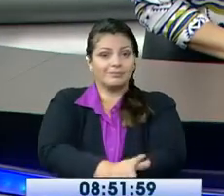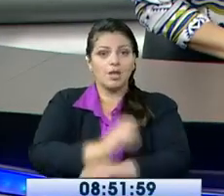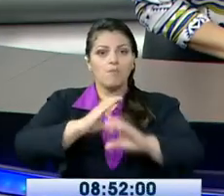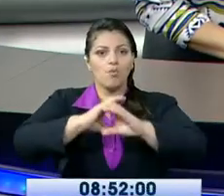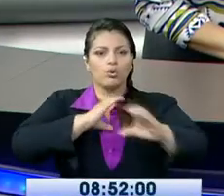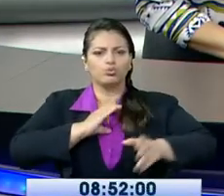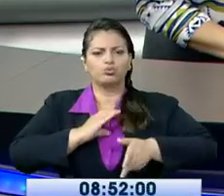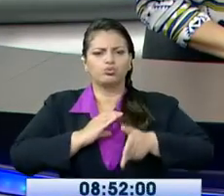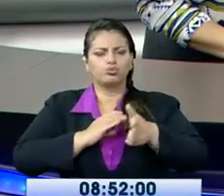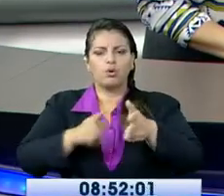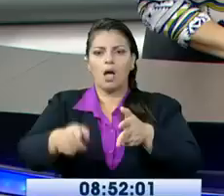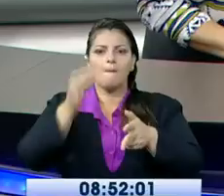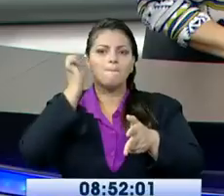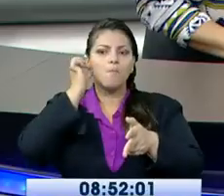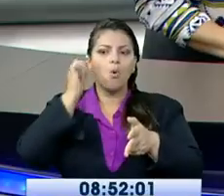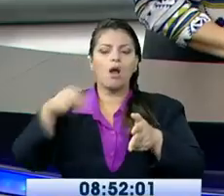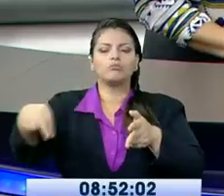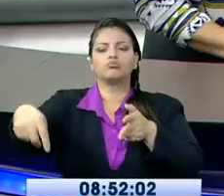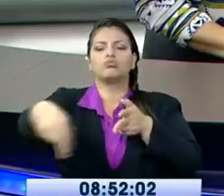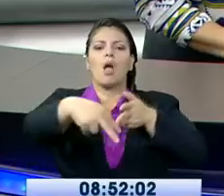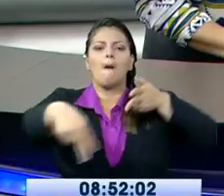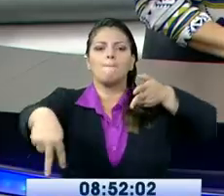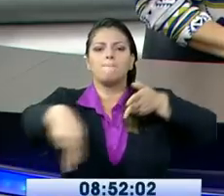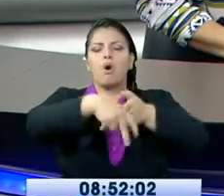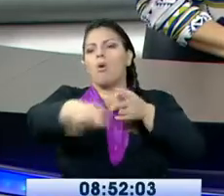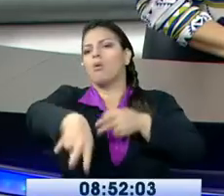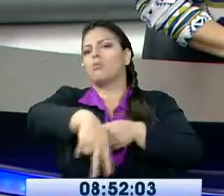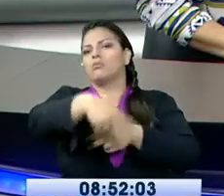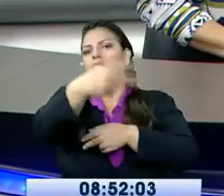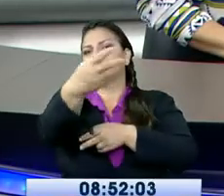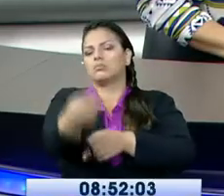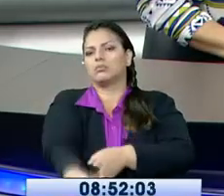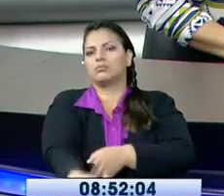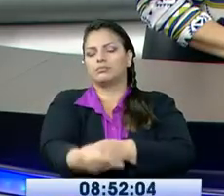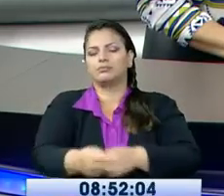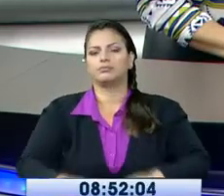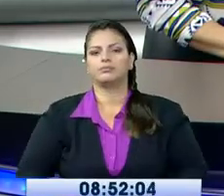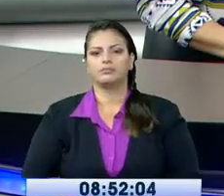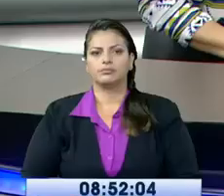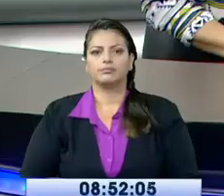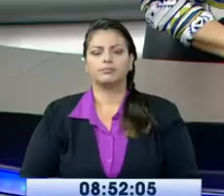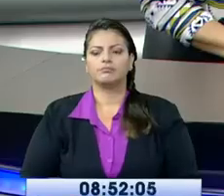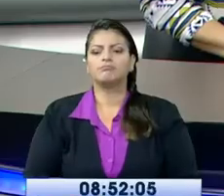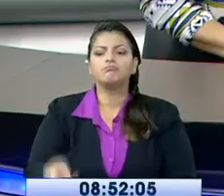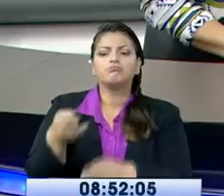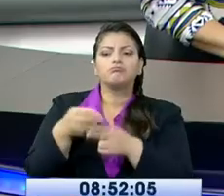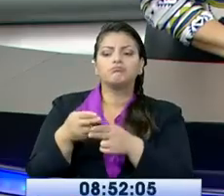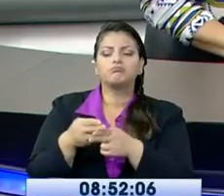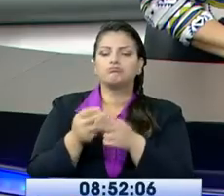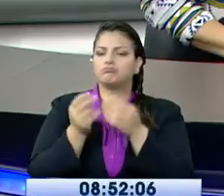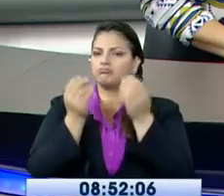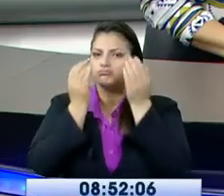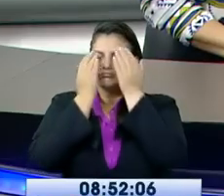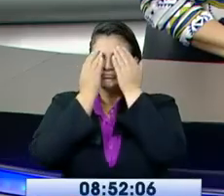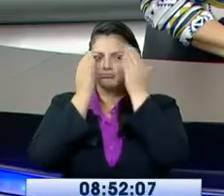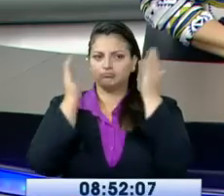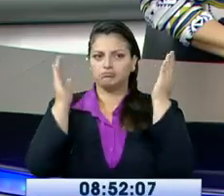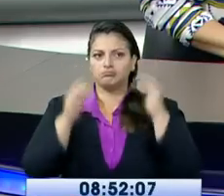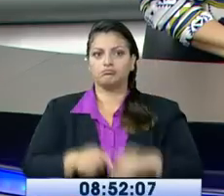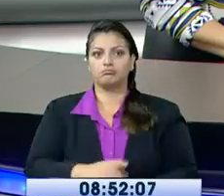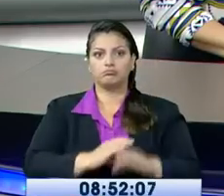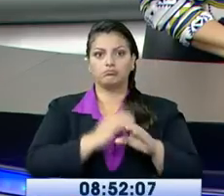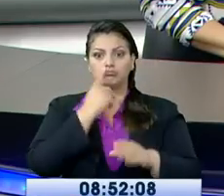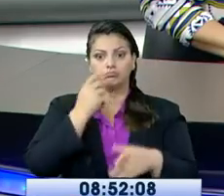CTE realizan las investigaciones para poder dar con el paradero del conductor del vehículo implicado, quien para variar se dio a la